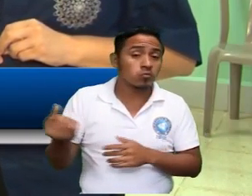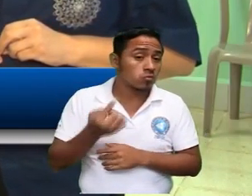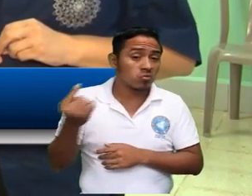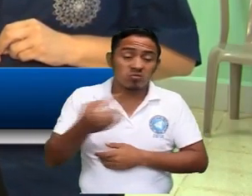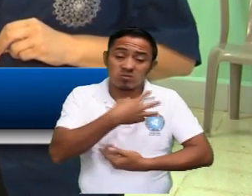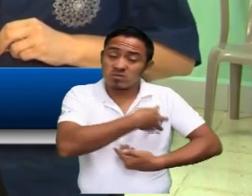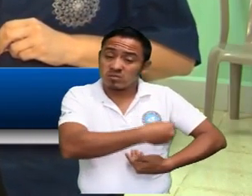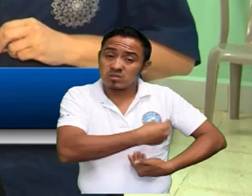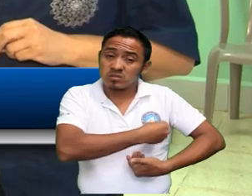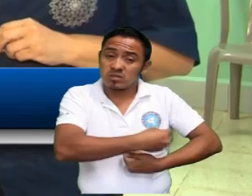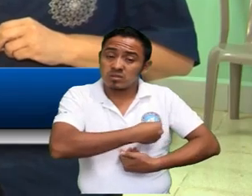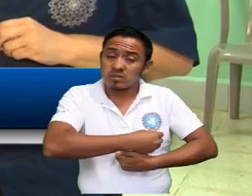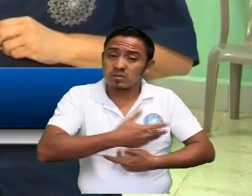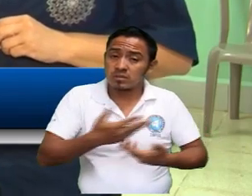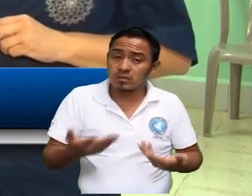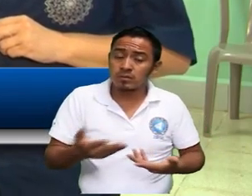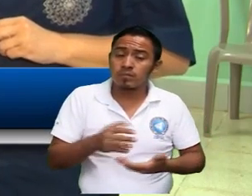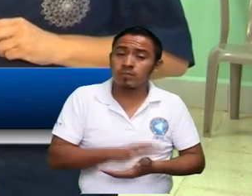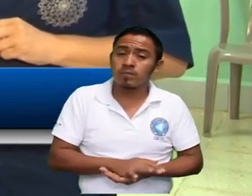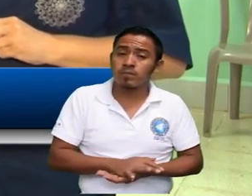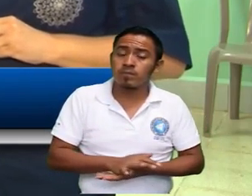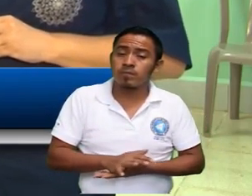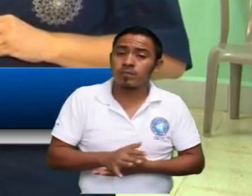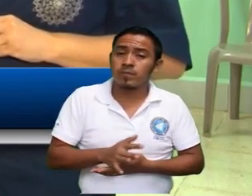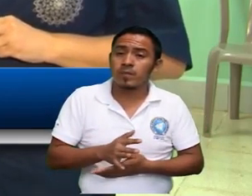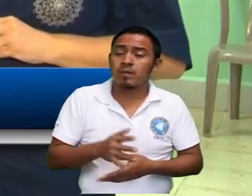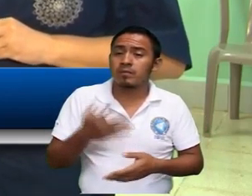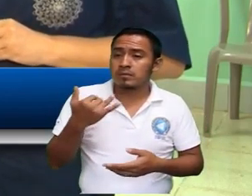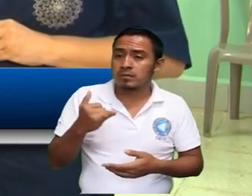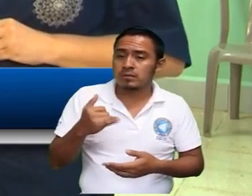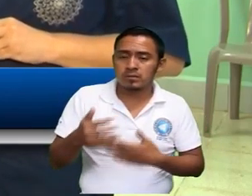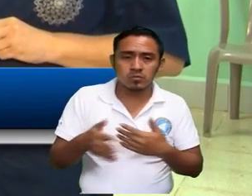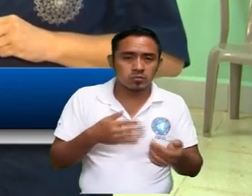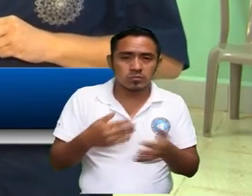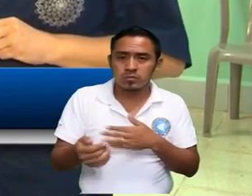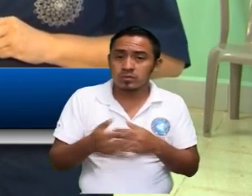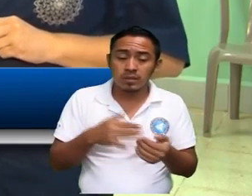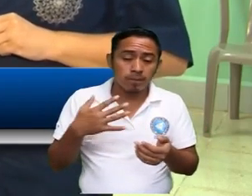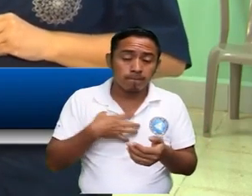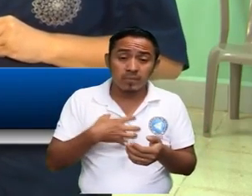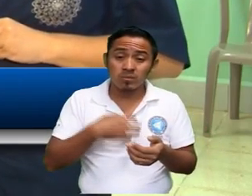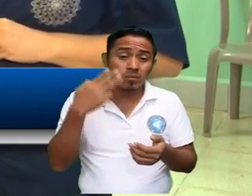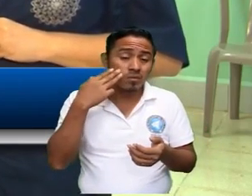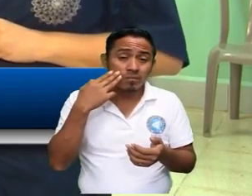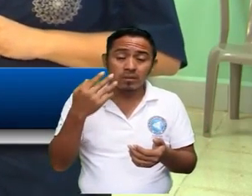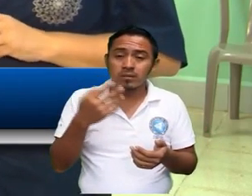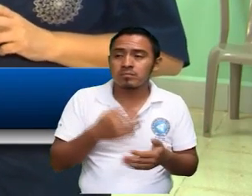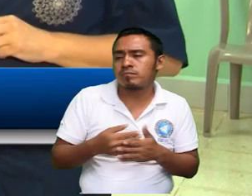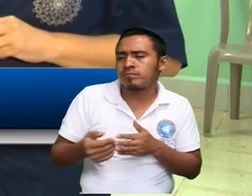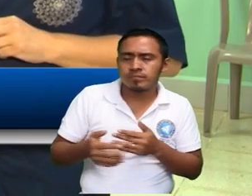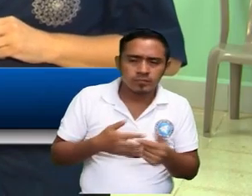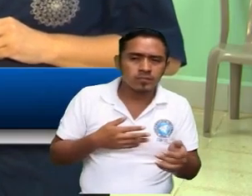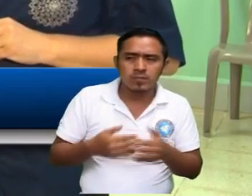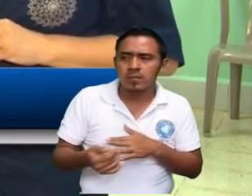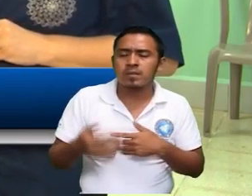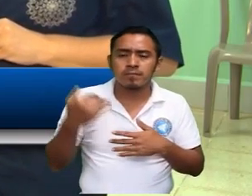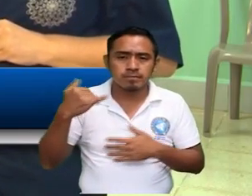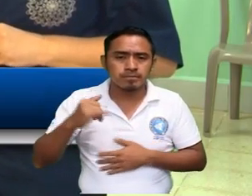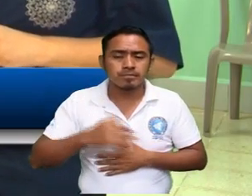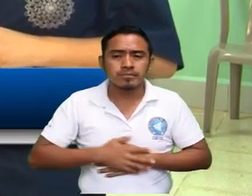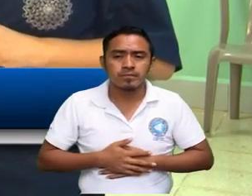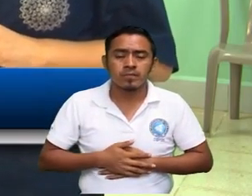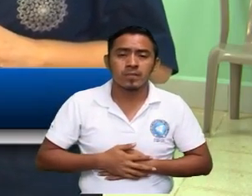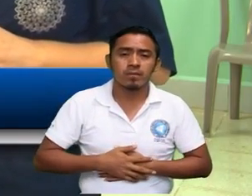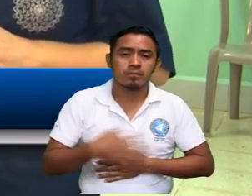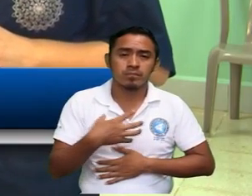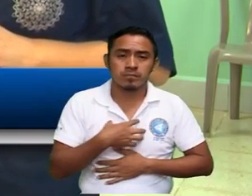leche principalmente del pecho, aunque no sea de su madre? Sí. Es que ese, aunque no es su madre, es una leche